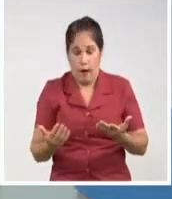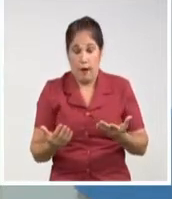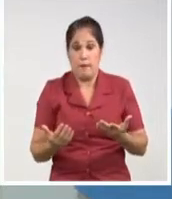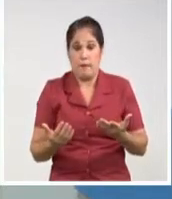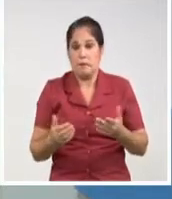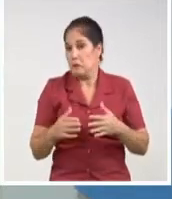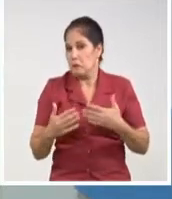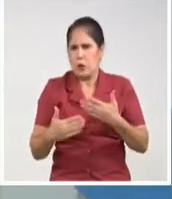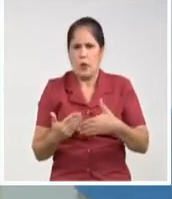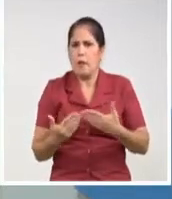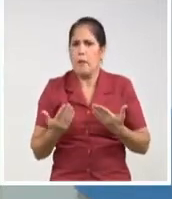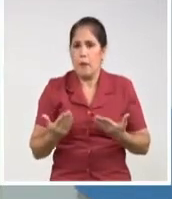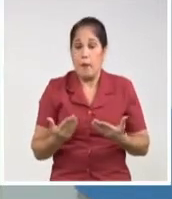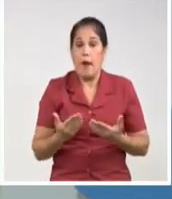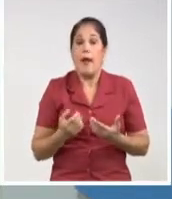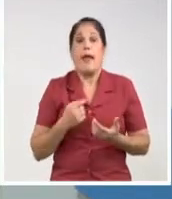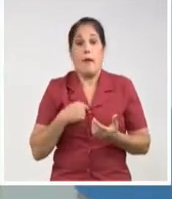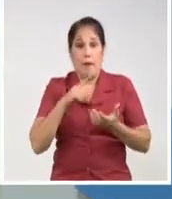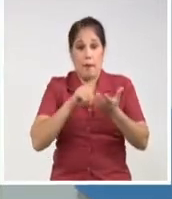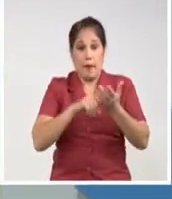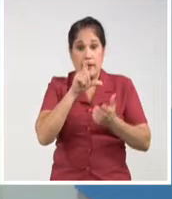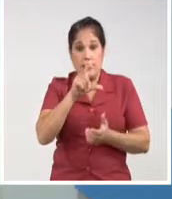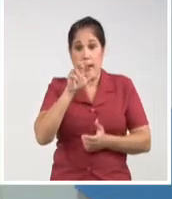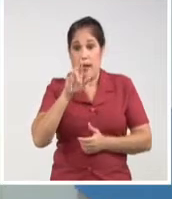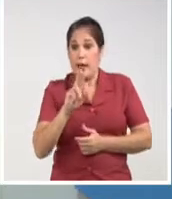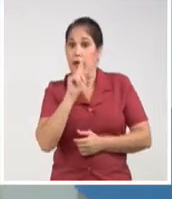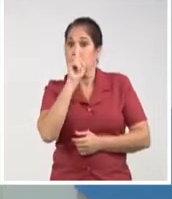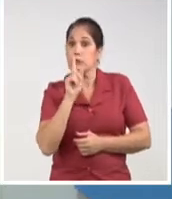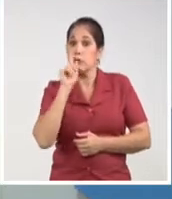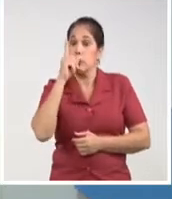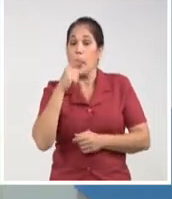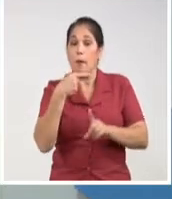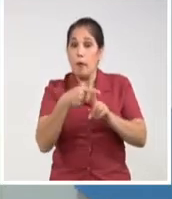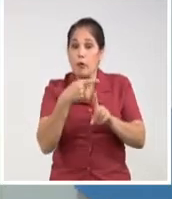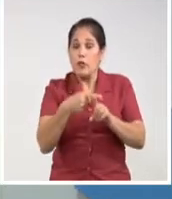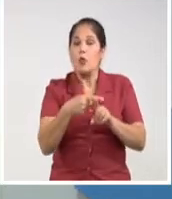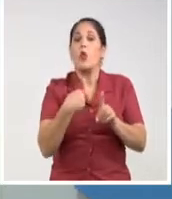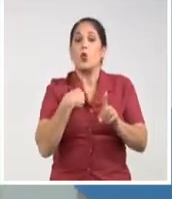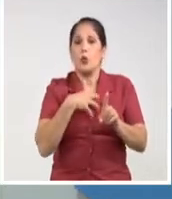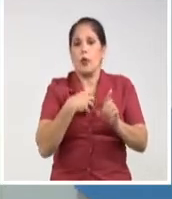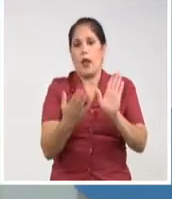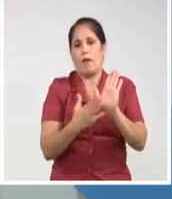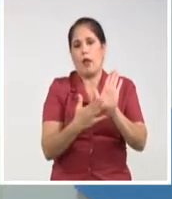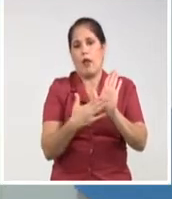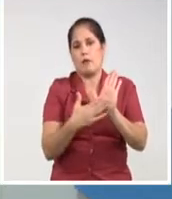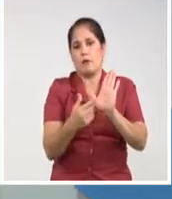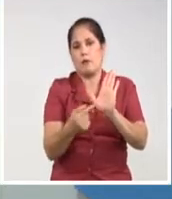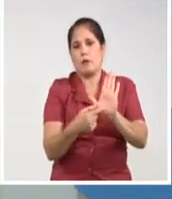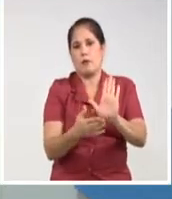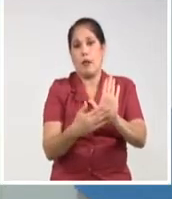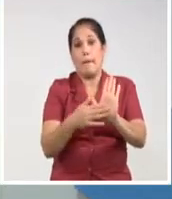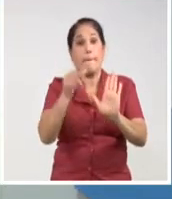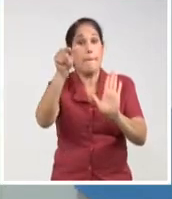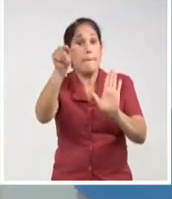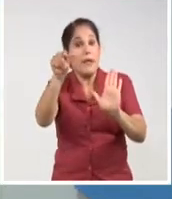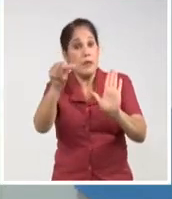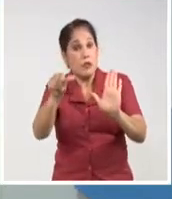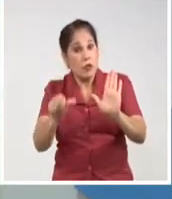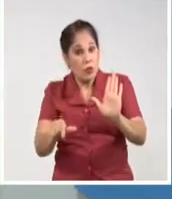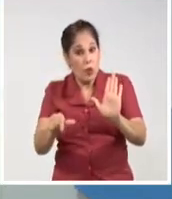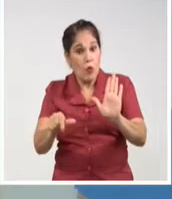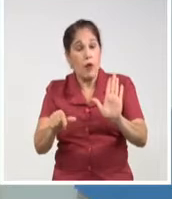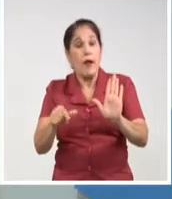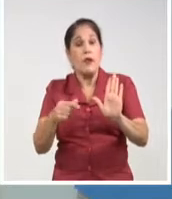consiste en que al tener un PCR positivo, usted tiene la evidencia de que la persona, su